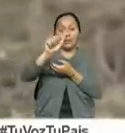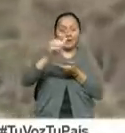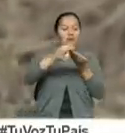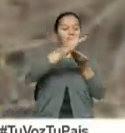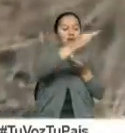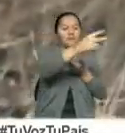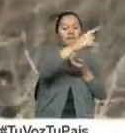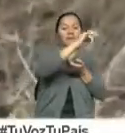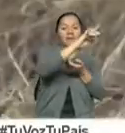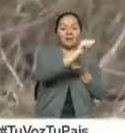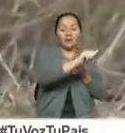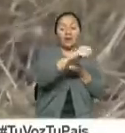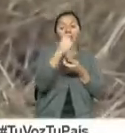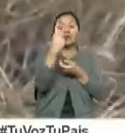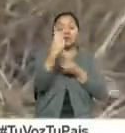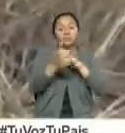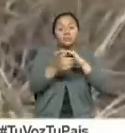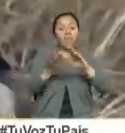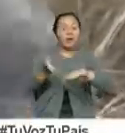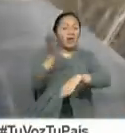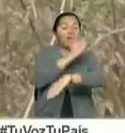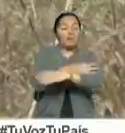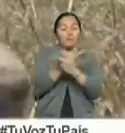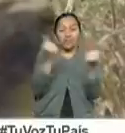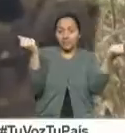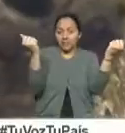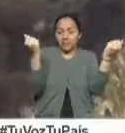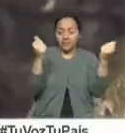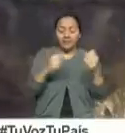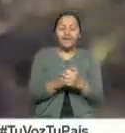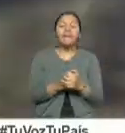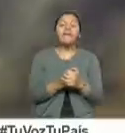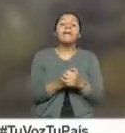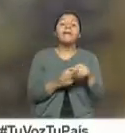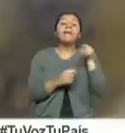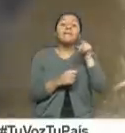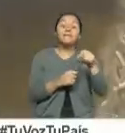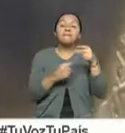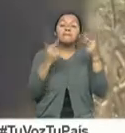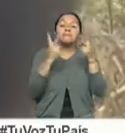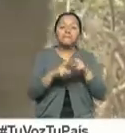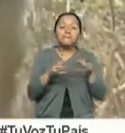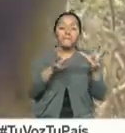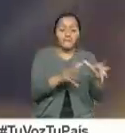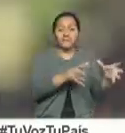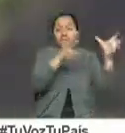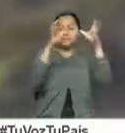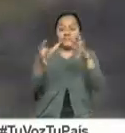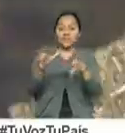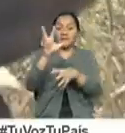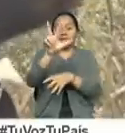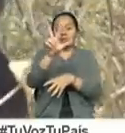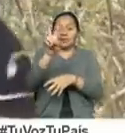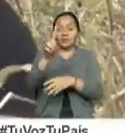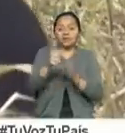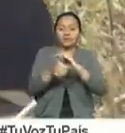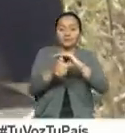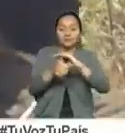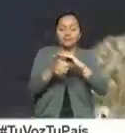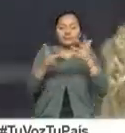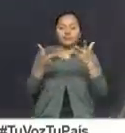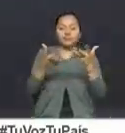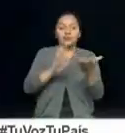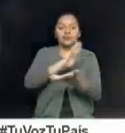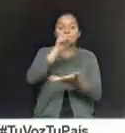tipo montura que se extinguieron en sus lugares de origen. Además, se logró el traslado de 32 reptiles al centro de crianza en